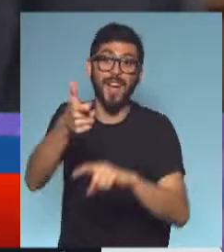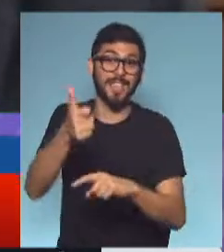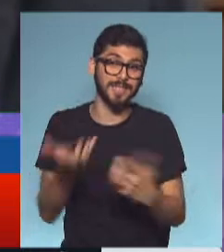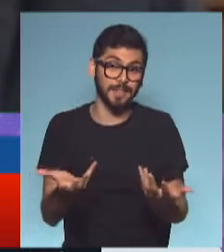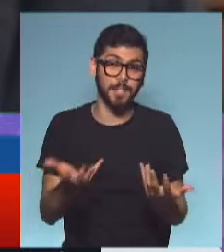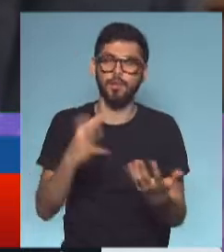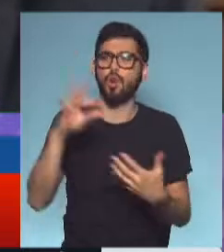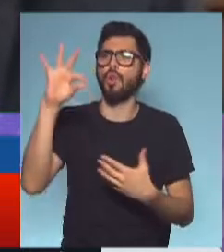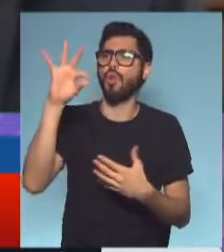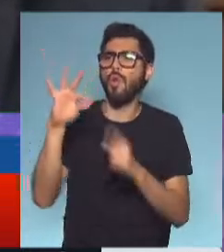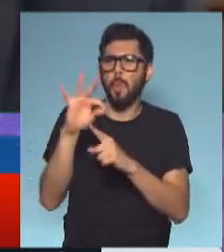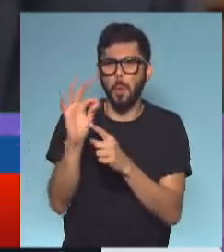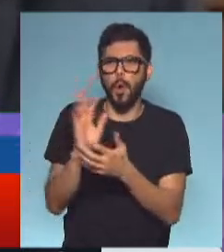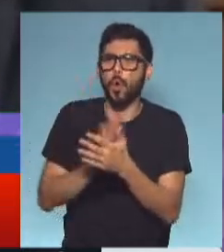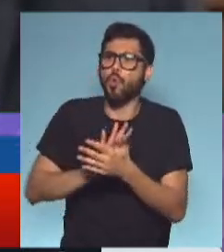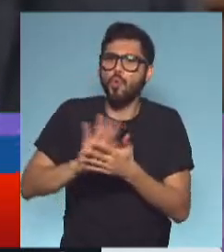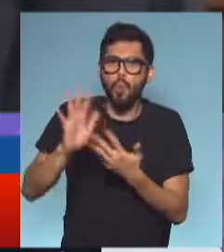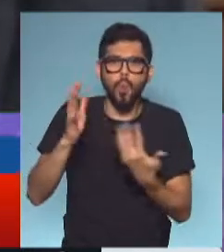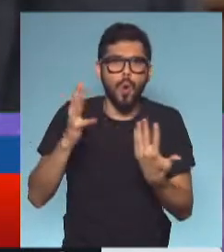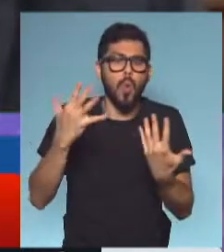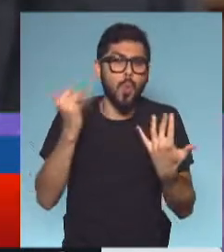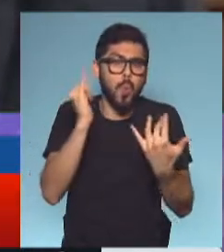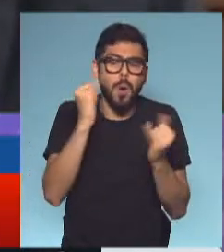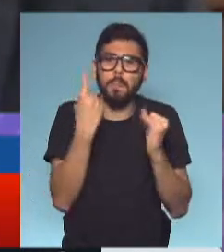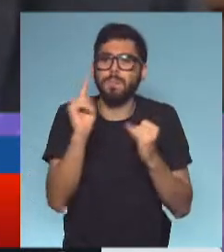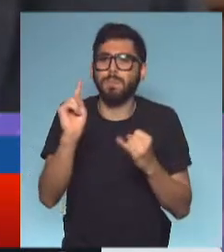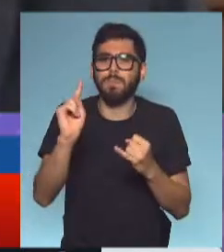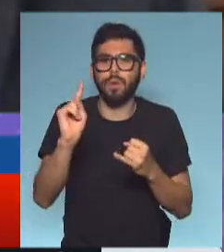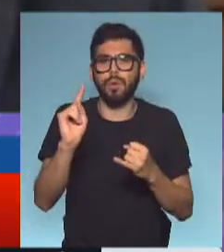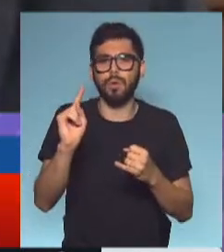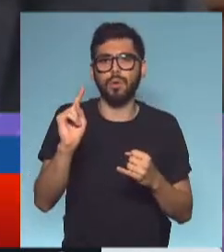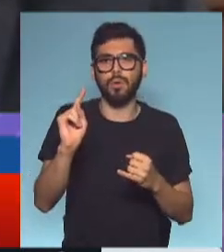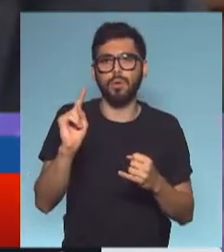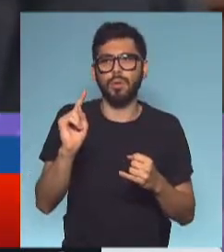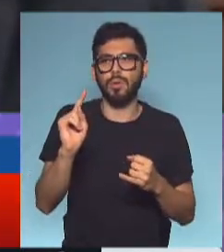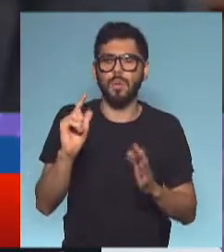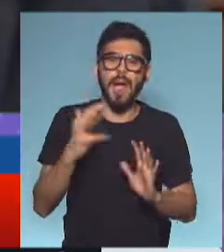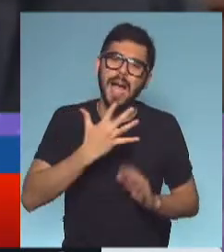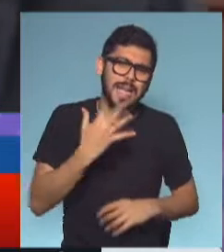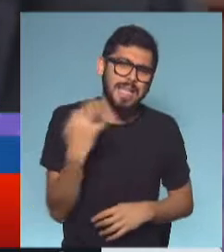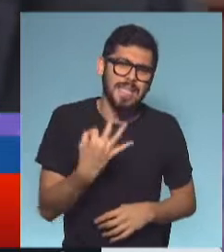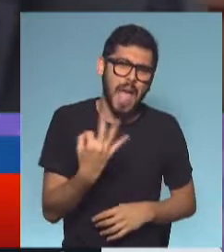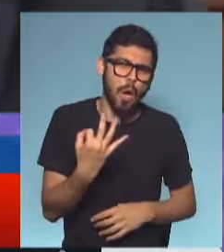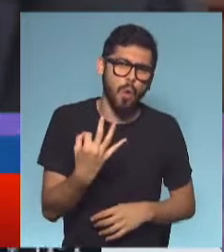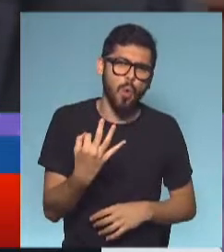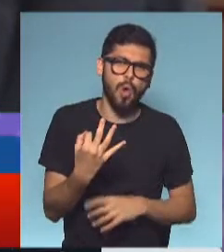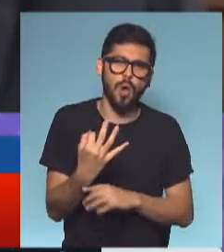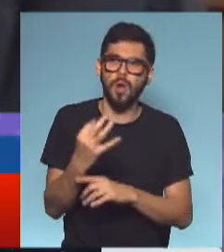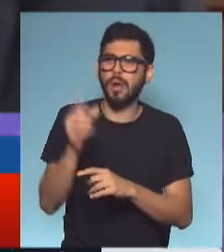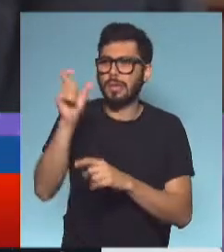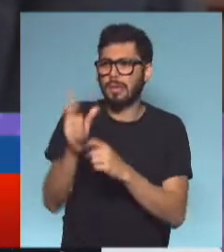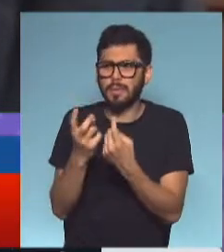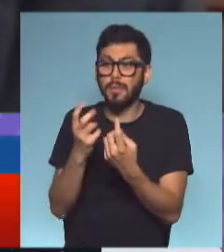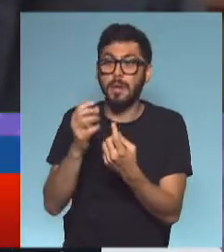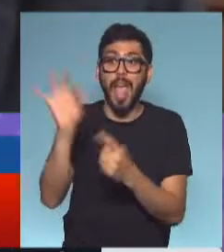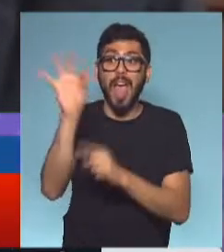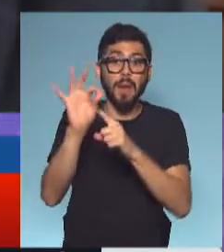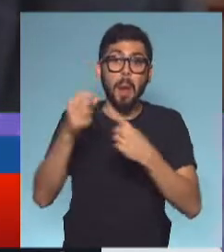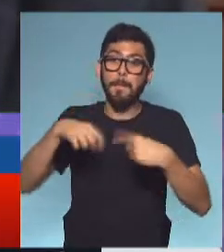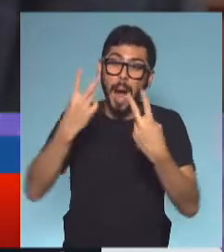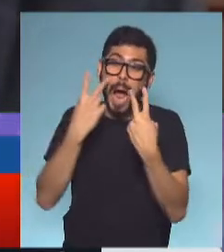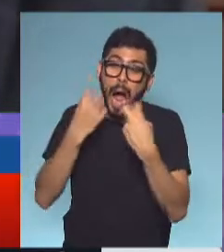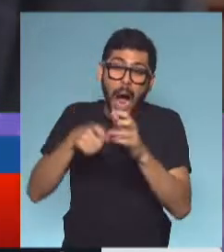enfermedad novedosa, absolutamente novedosa, probablemente haya sido, no, probablemente no, seguro, es la enfermedad más estudiada en la historia de la